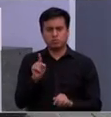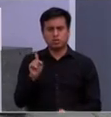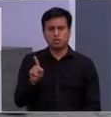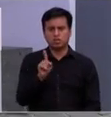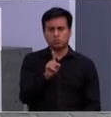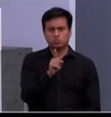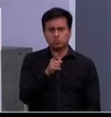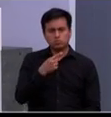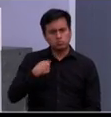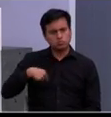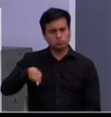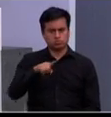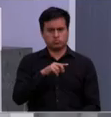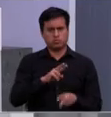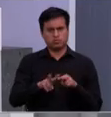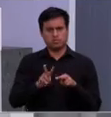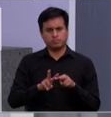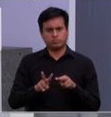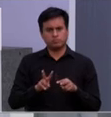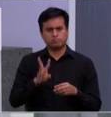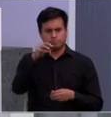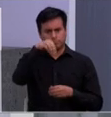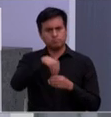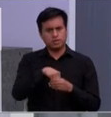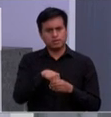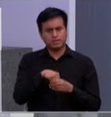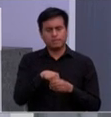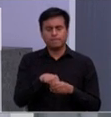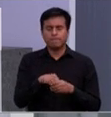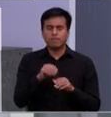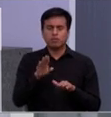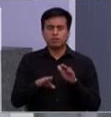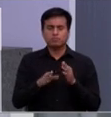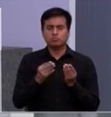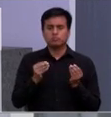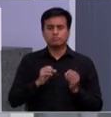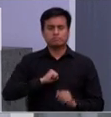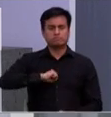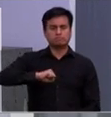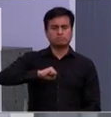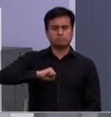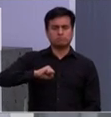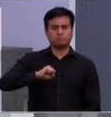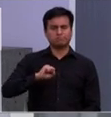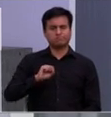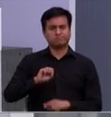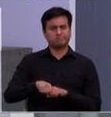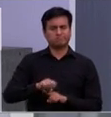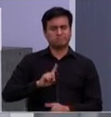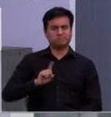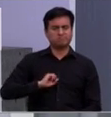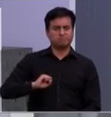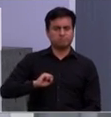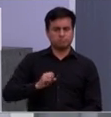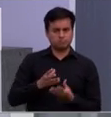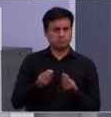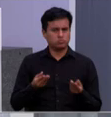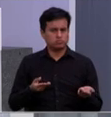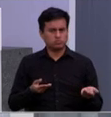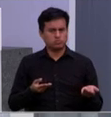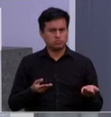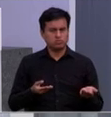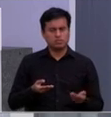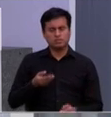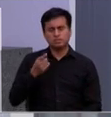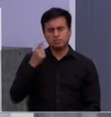uno de nosotros, hacemos parte, aunque muchos se resistan a aceptarlo.